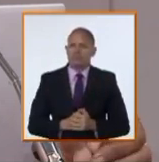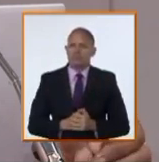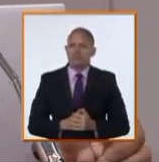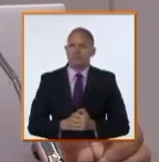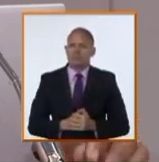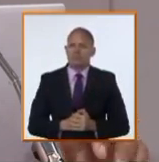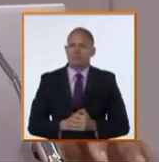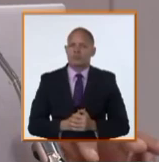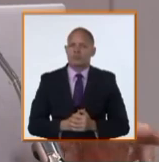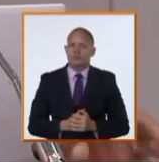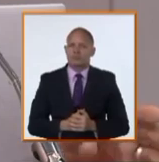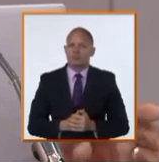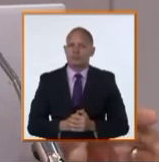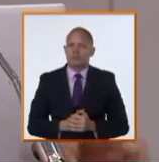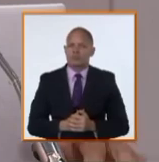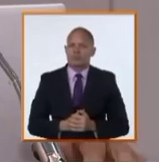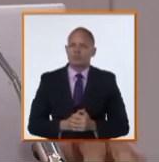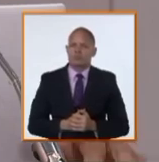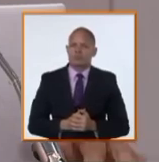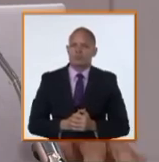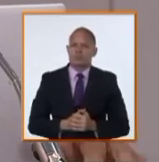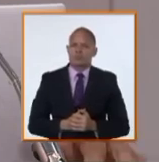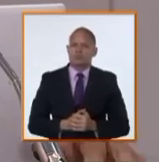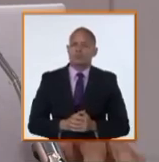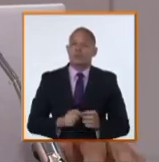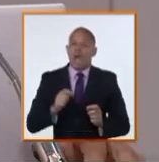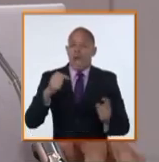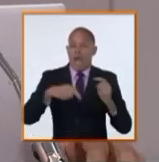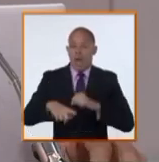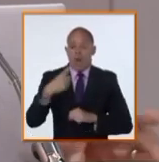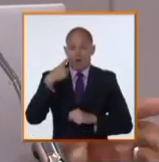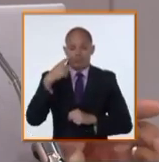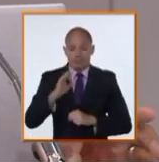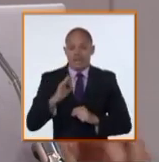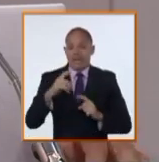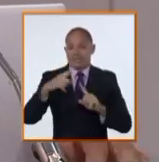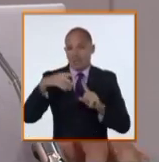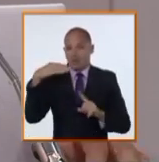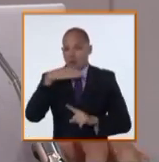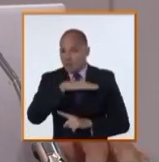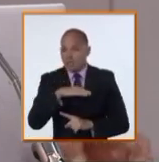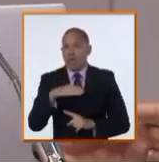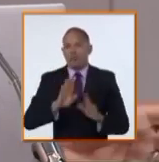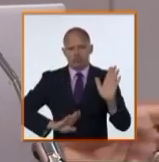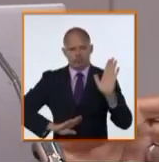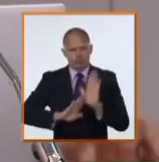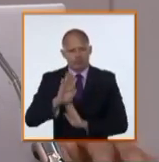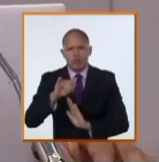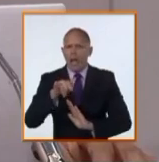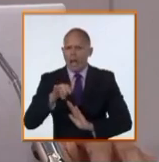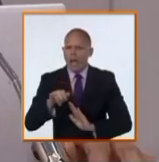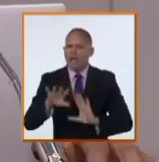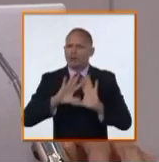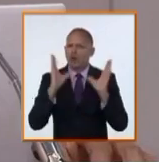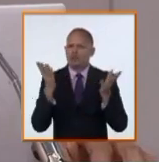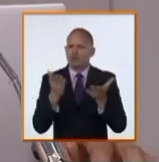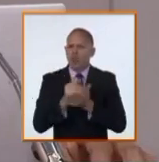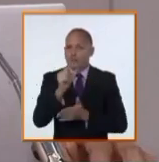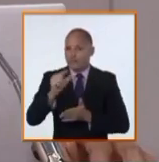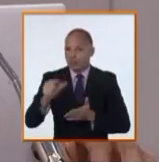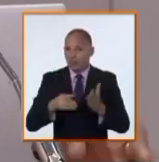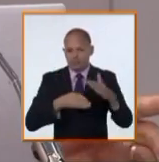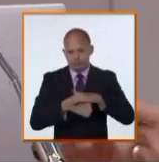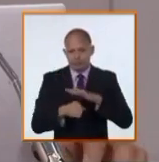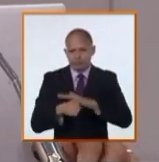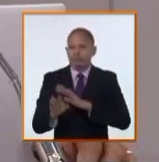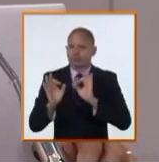que las tecnologías han impactado en los diferentes ámbitos del del hombre contemporáneo de hecho estamos en la cuarta Revolución Industrial